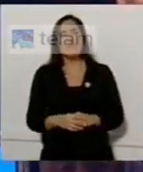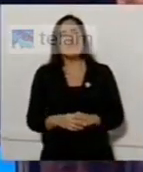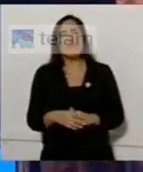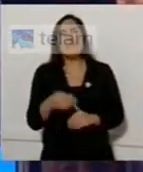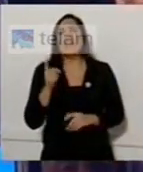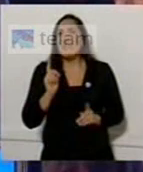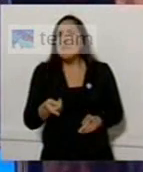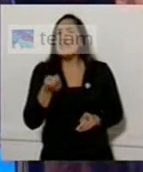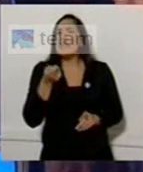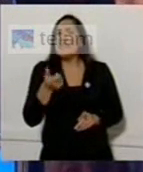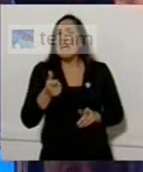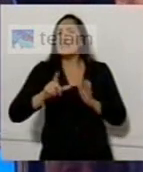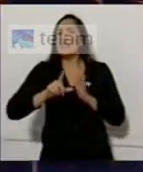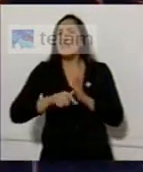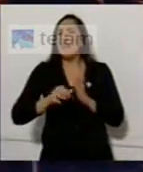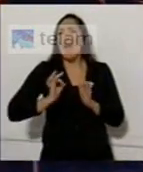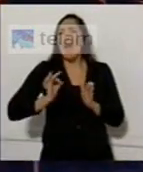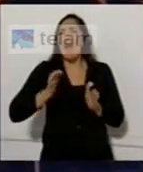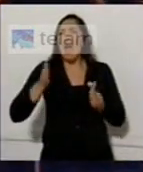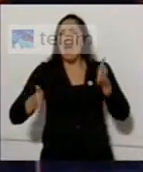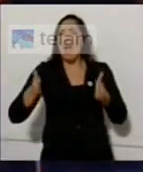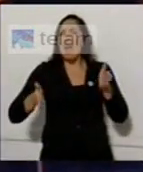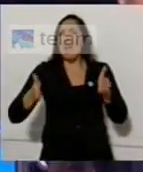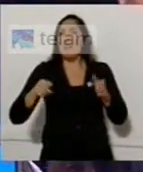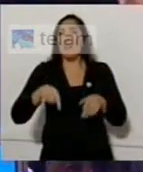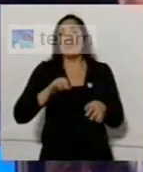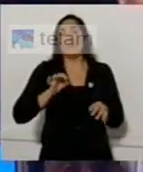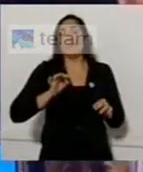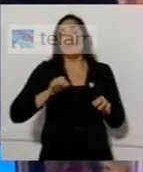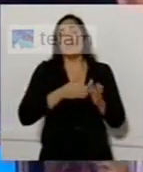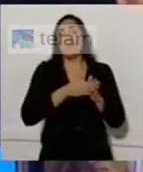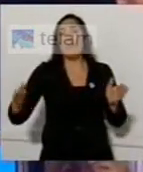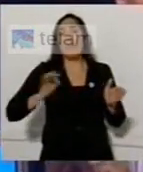casi una década que cambió la historia en el siglo XX.